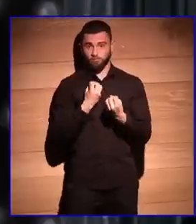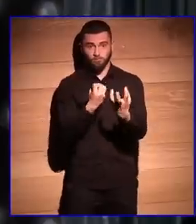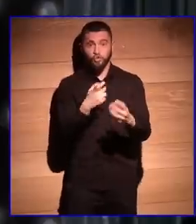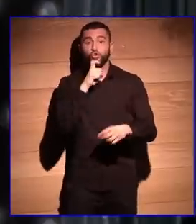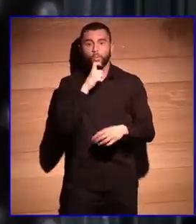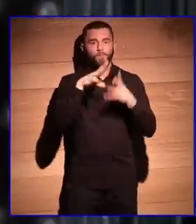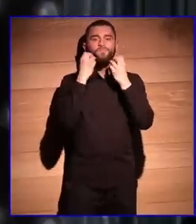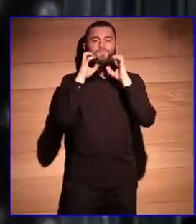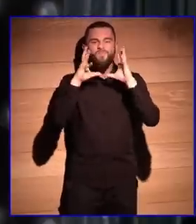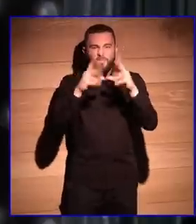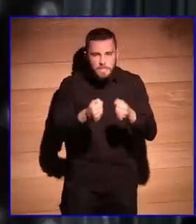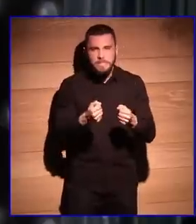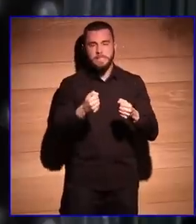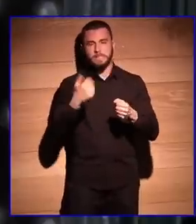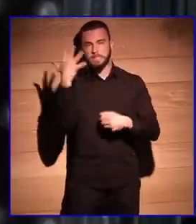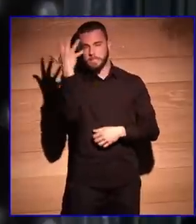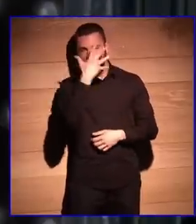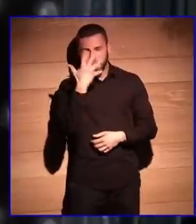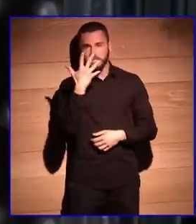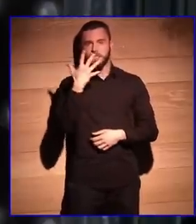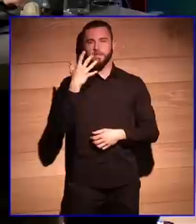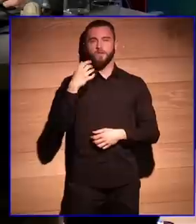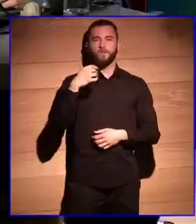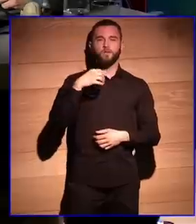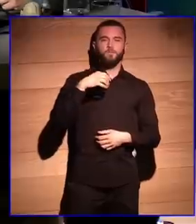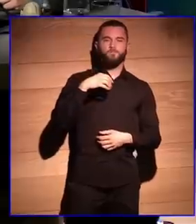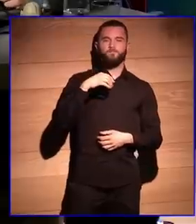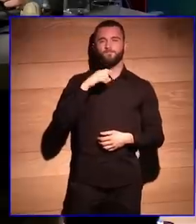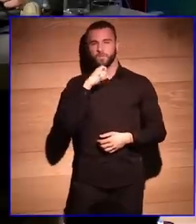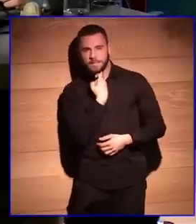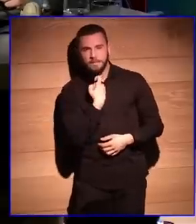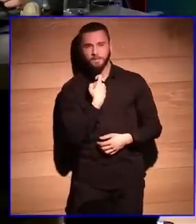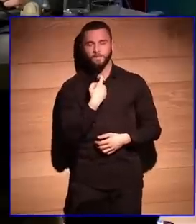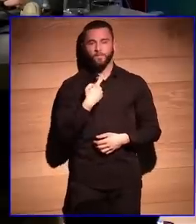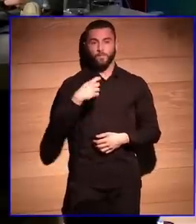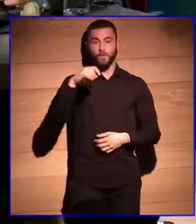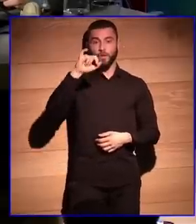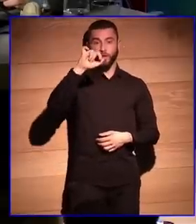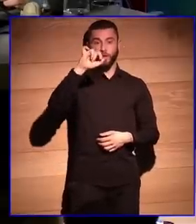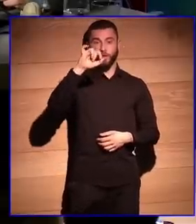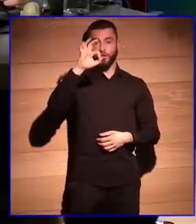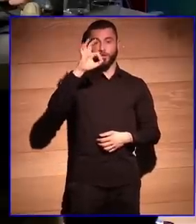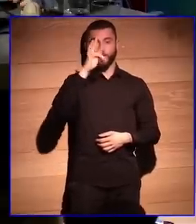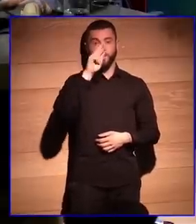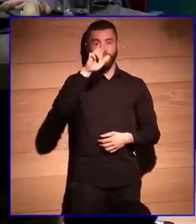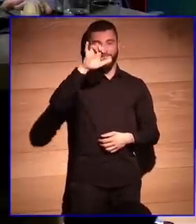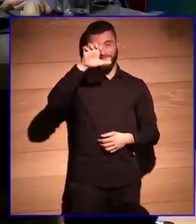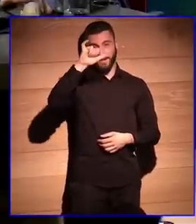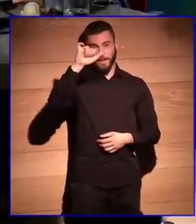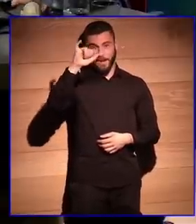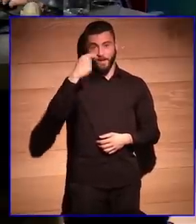violencia, con sadismo o incluso con rencor también, ¿no? Si doy vueltas a lo que he dicho de Joffrey, yo creo que he estado muy bien.